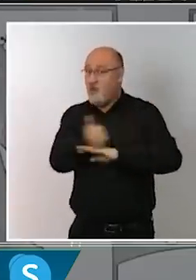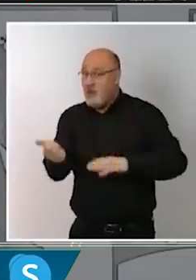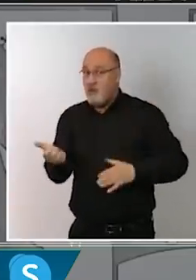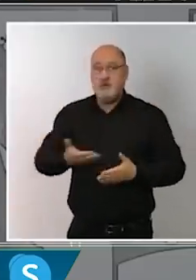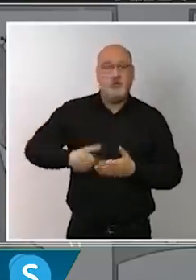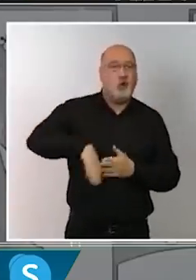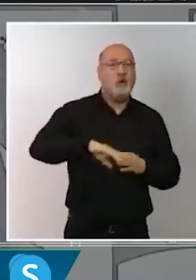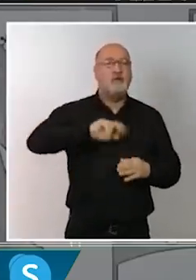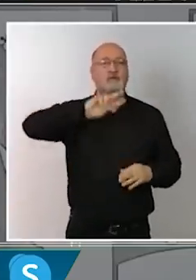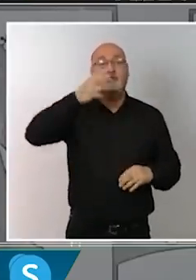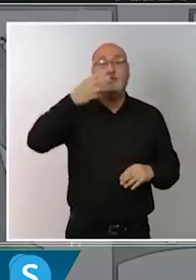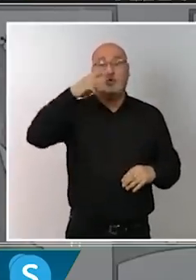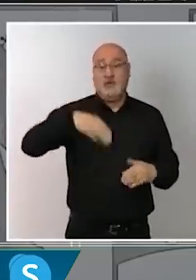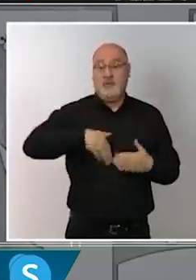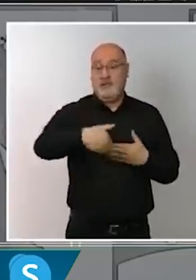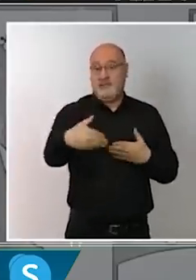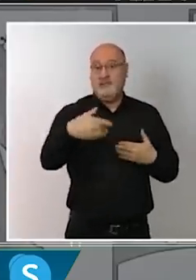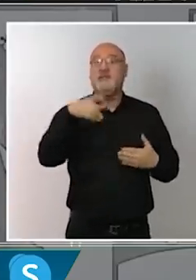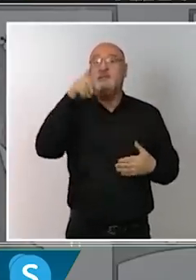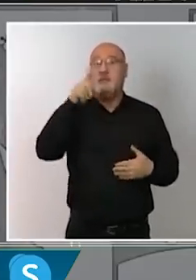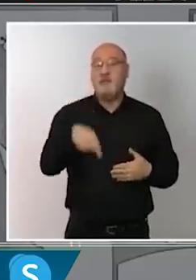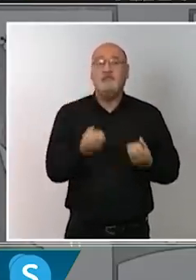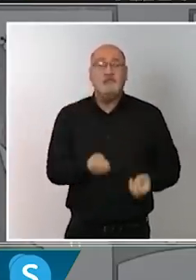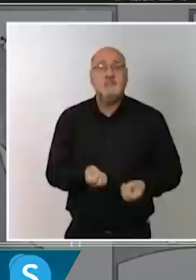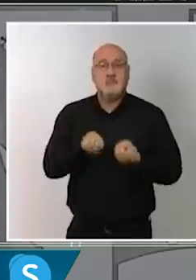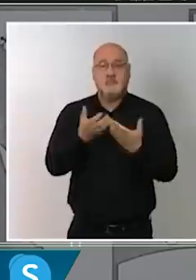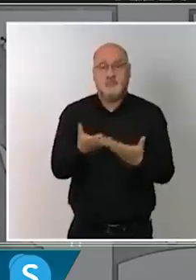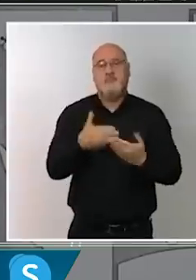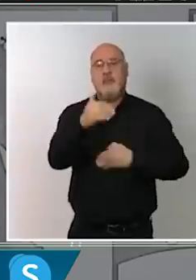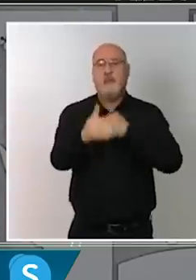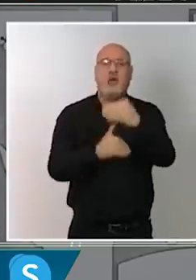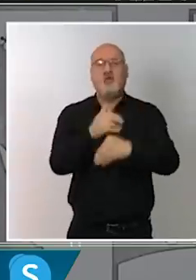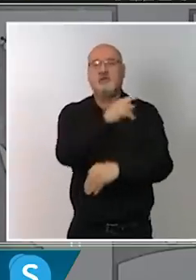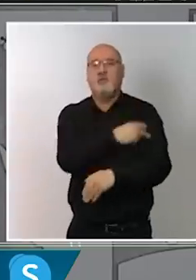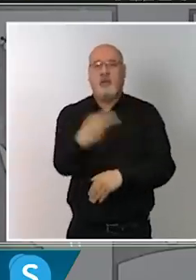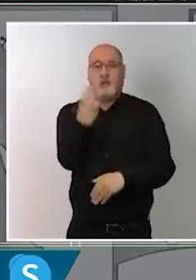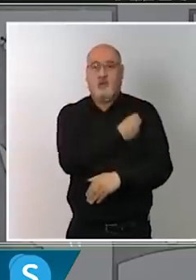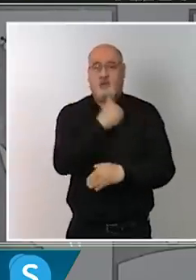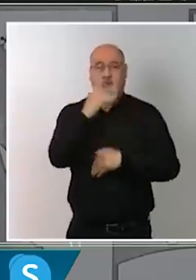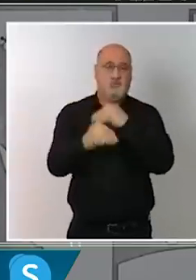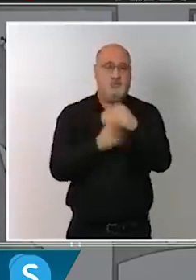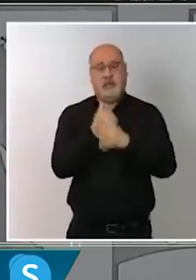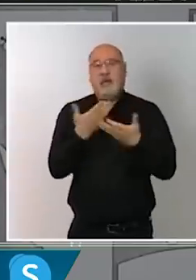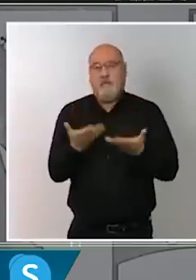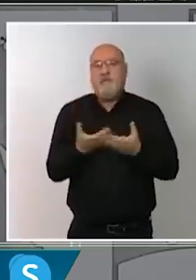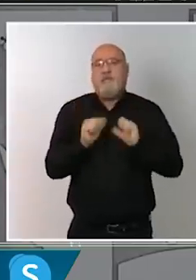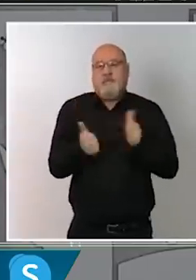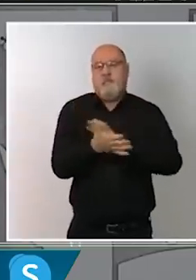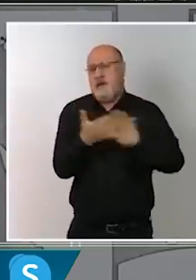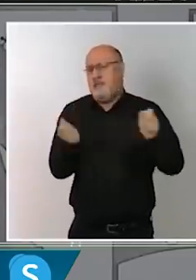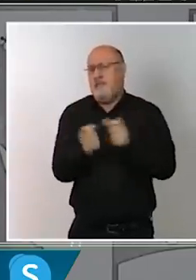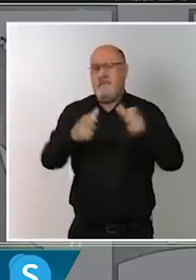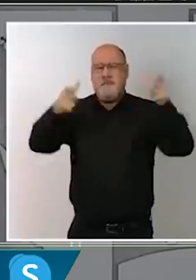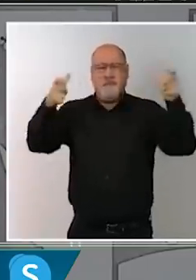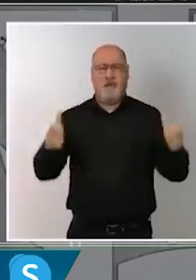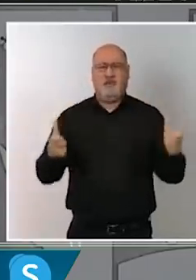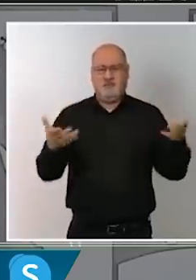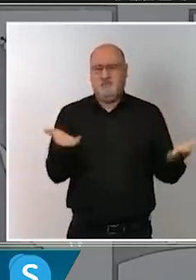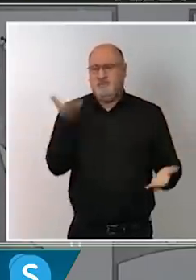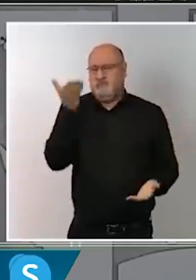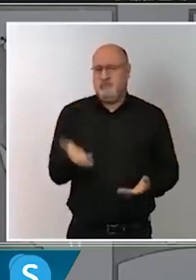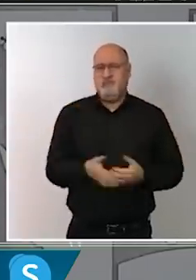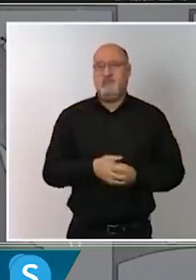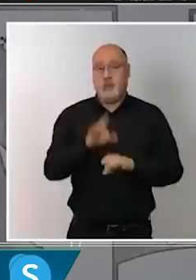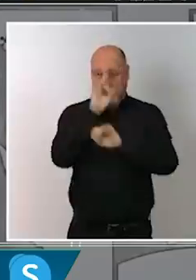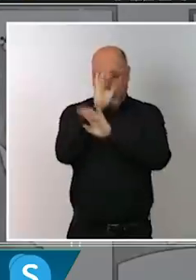momentos efectivamente 3.940.000 parados, prácticamente 4 millones de parados. Pero cuidado, a eso sí hay sumarles más de